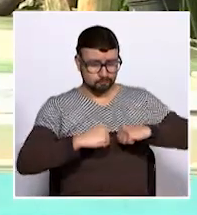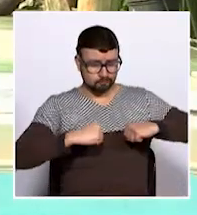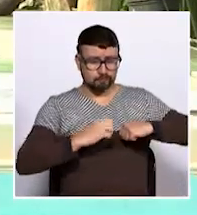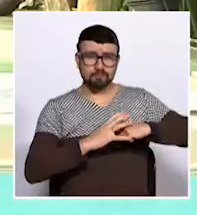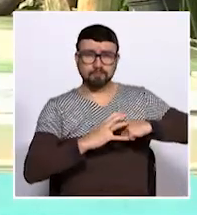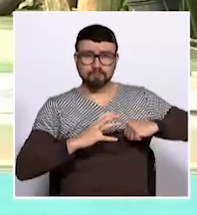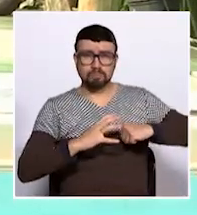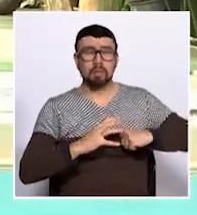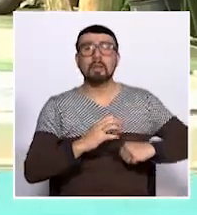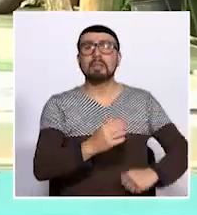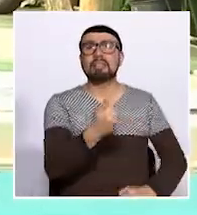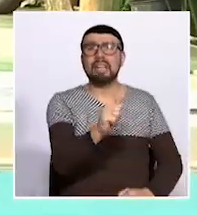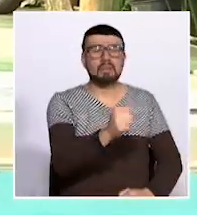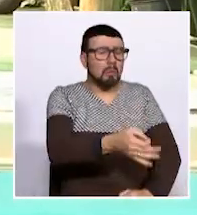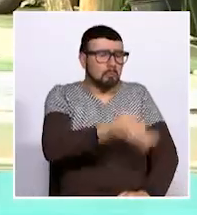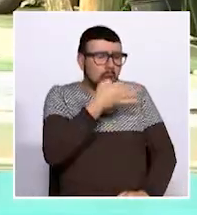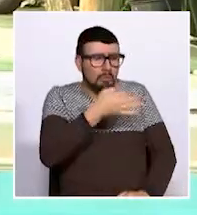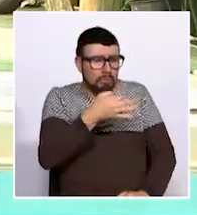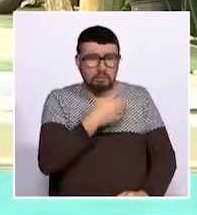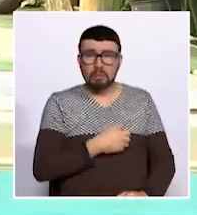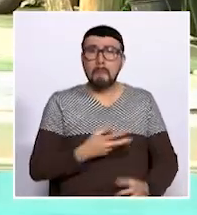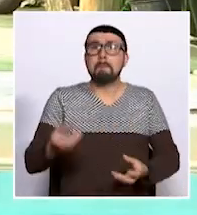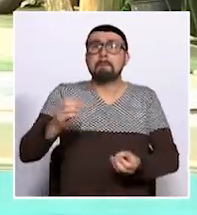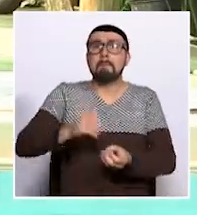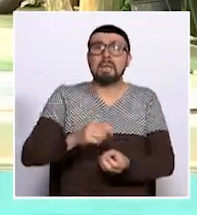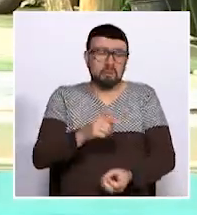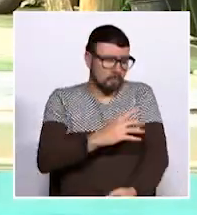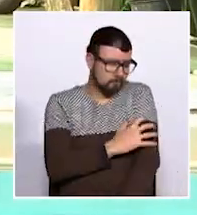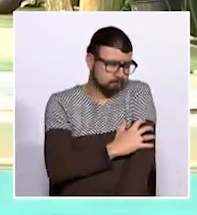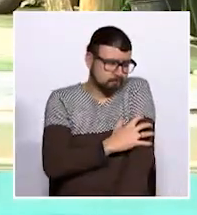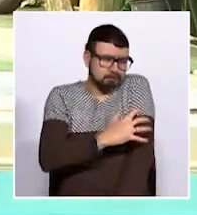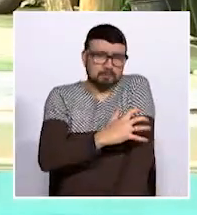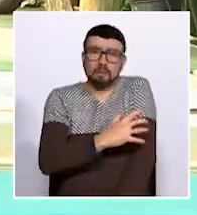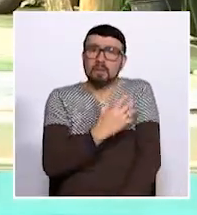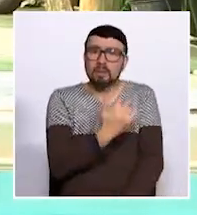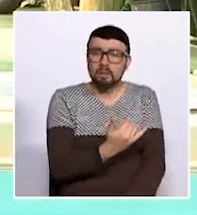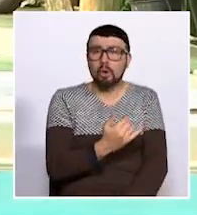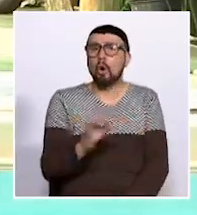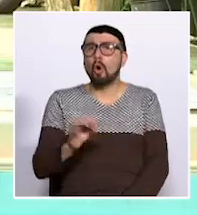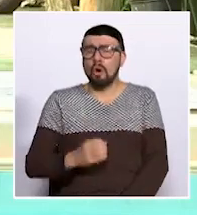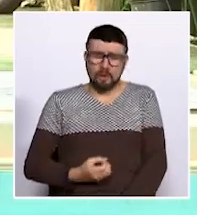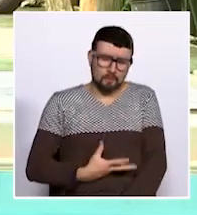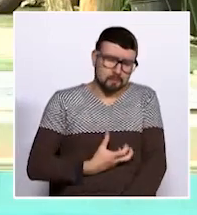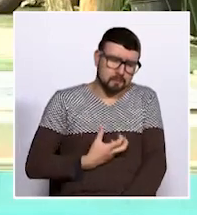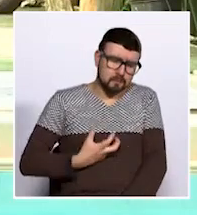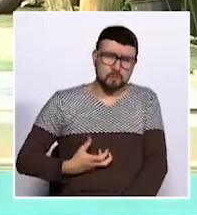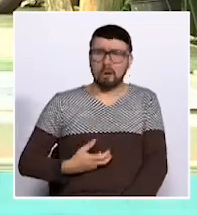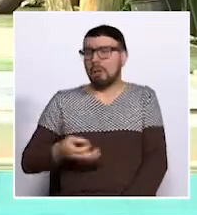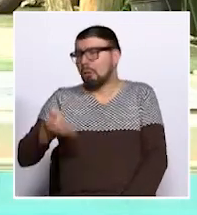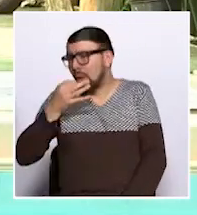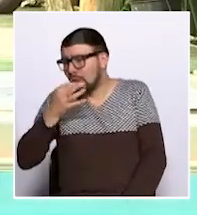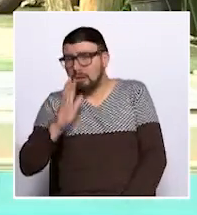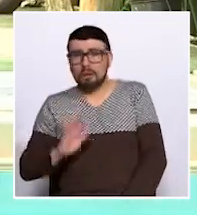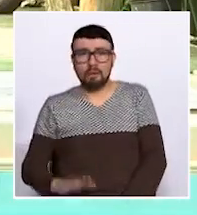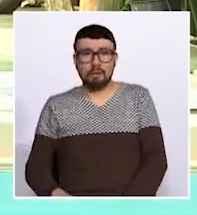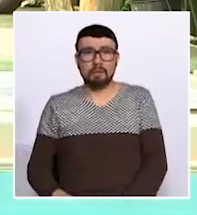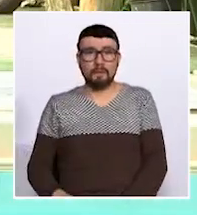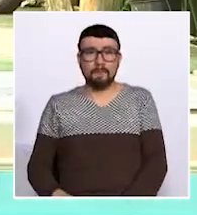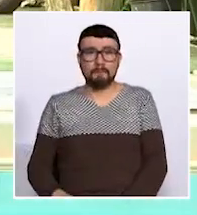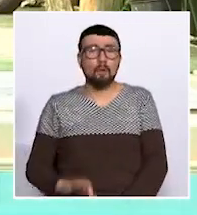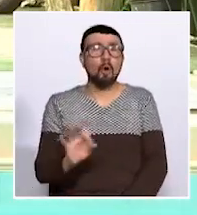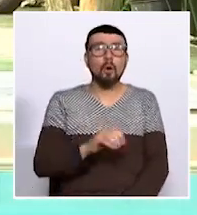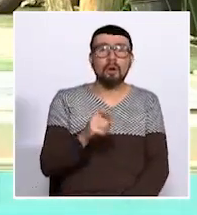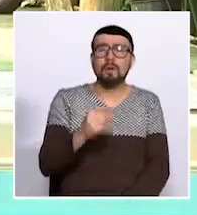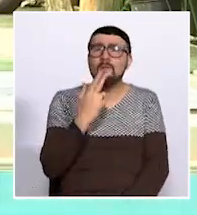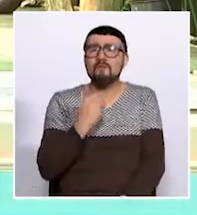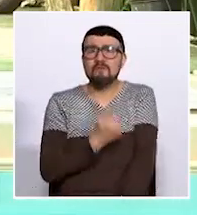pastillas, más las que tienen que tomar para la presión, más las que tienen que tomar para la gastritis, más la que tiene que tomar para la